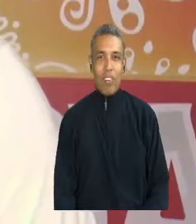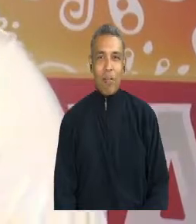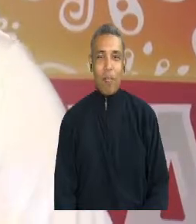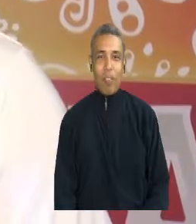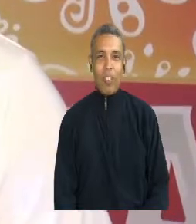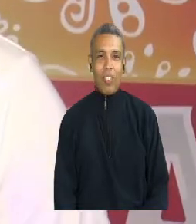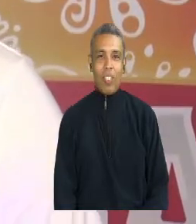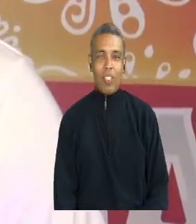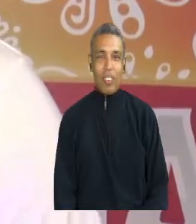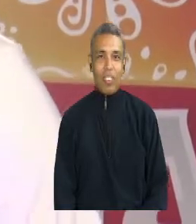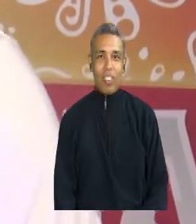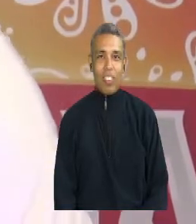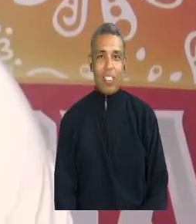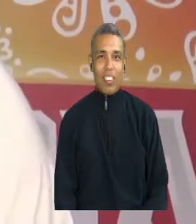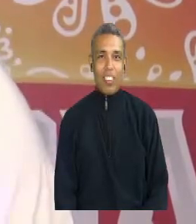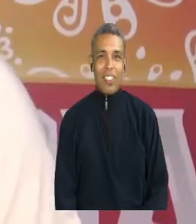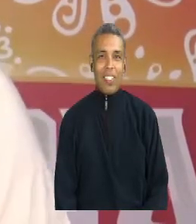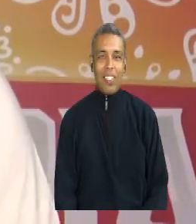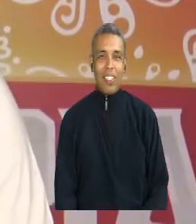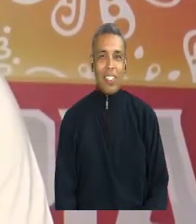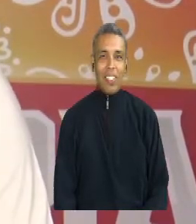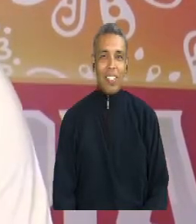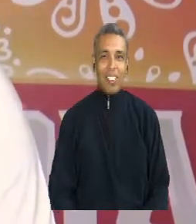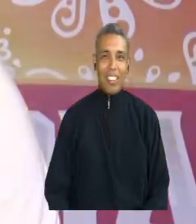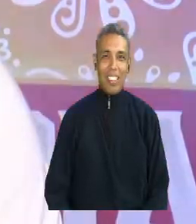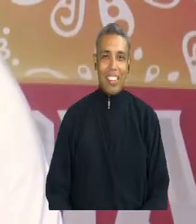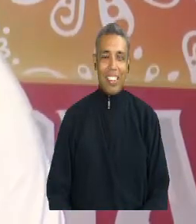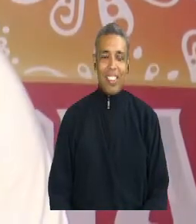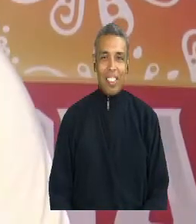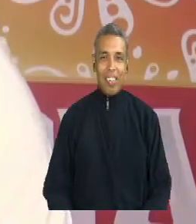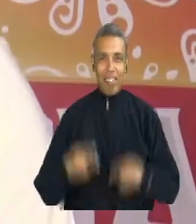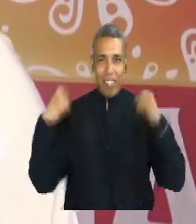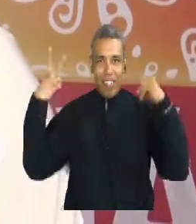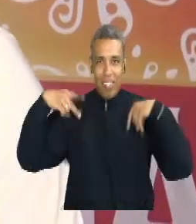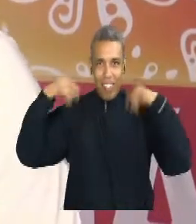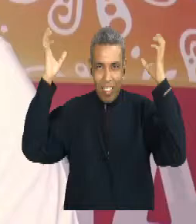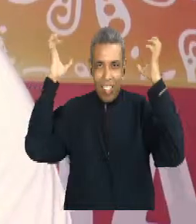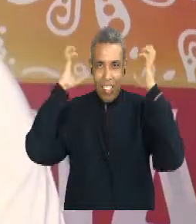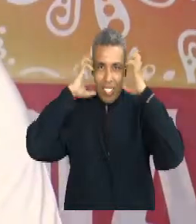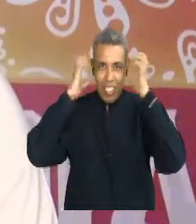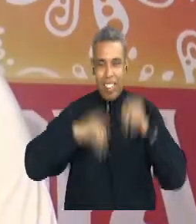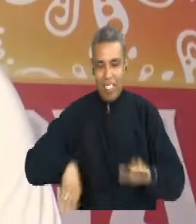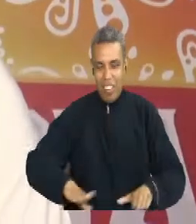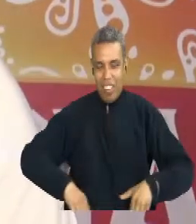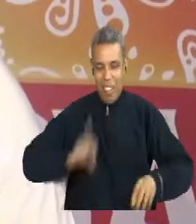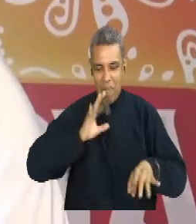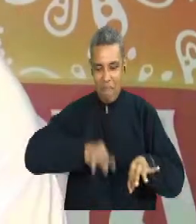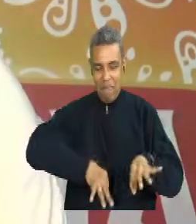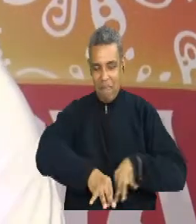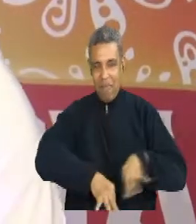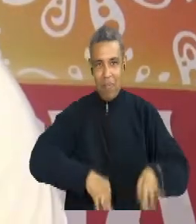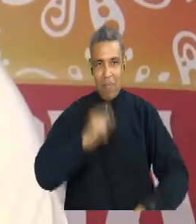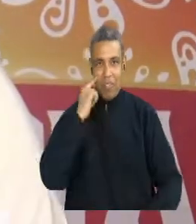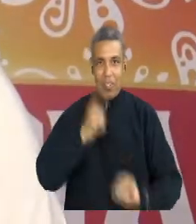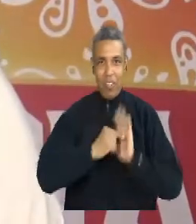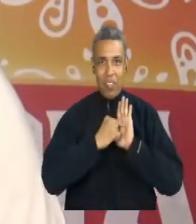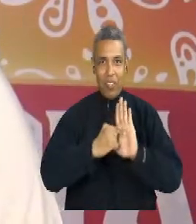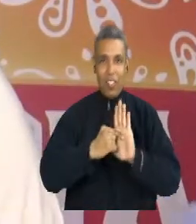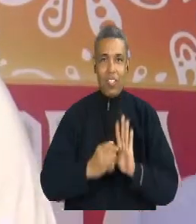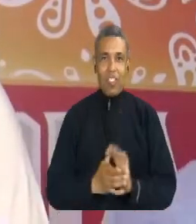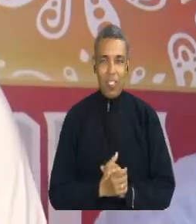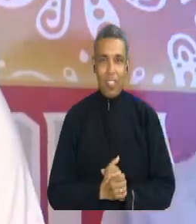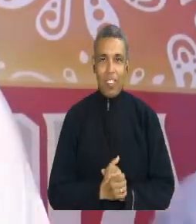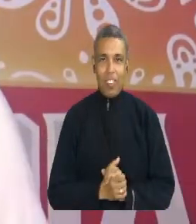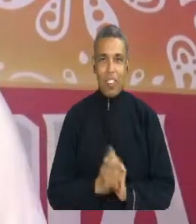otros dos DJs invitados en el cual vamos a presentar, ellos van a defender a través de sus unidades, a través de ese intercambio de